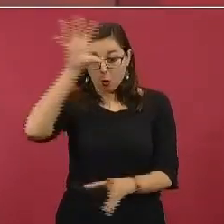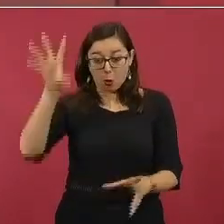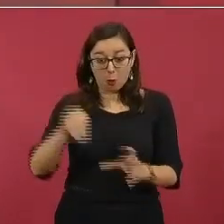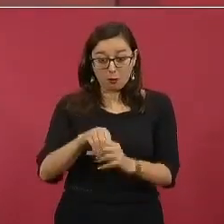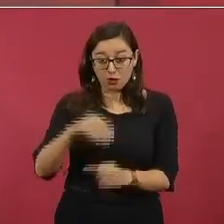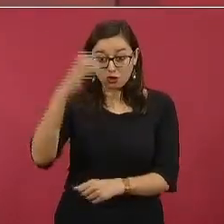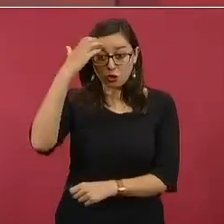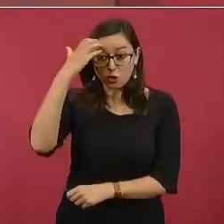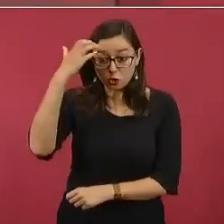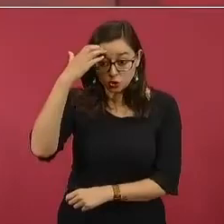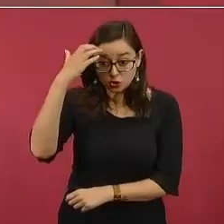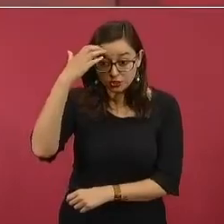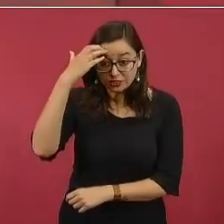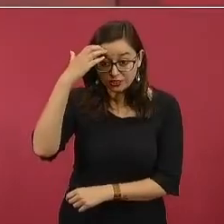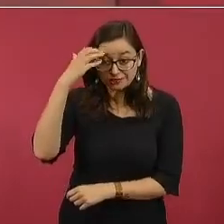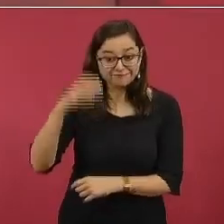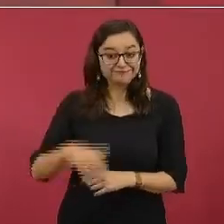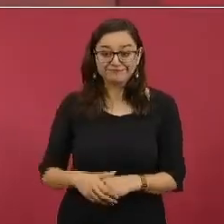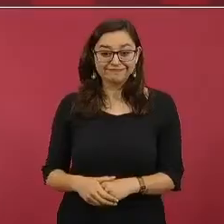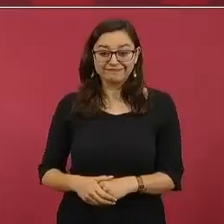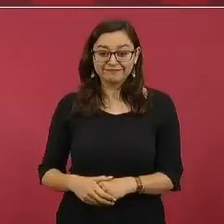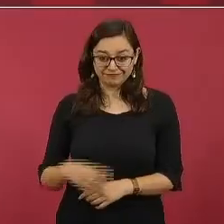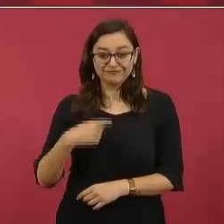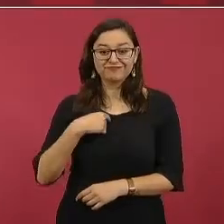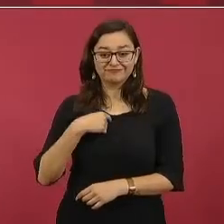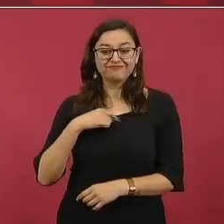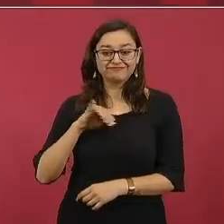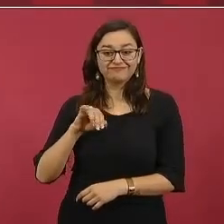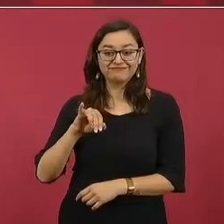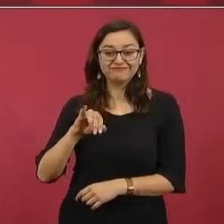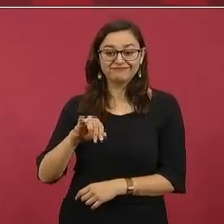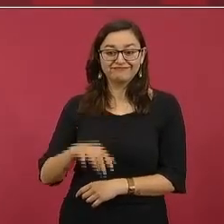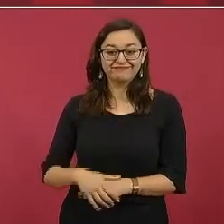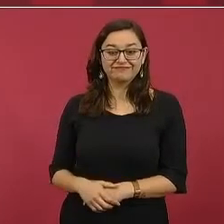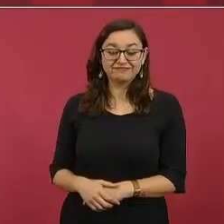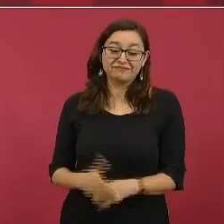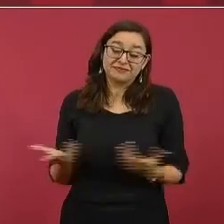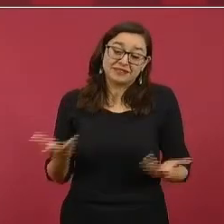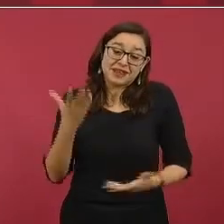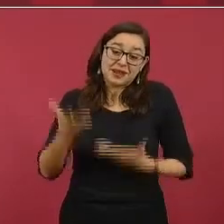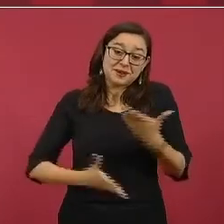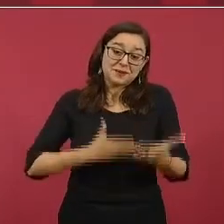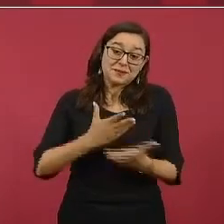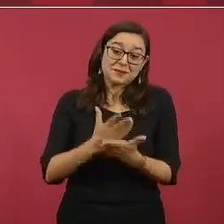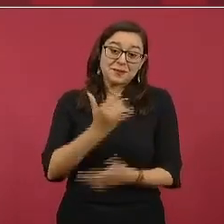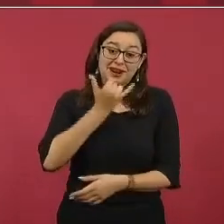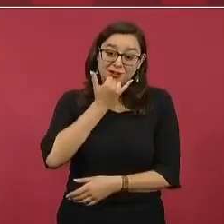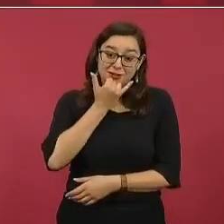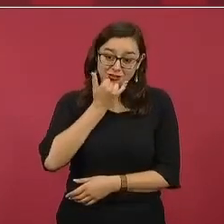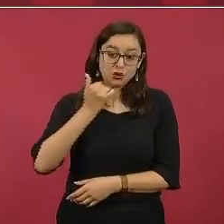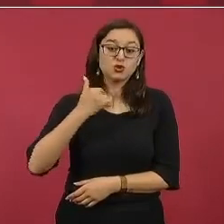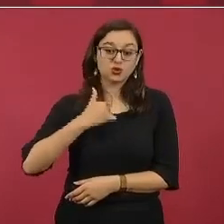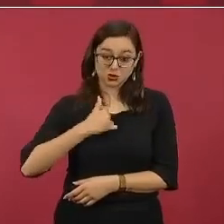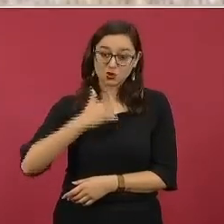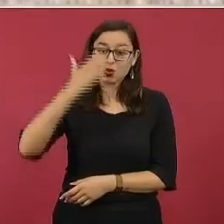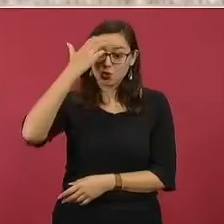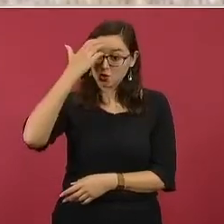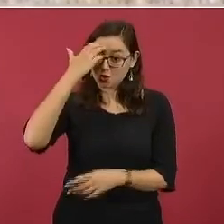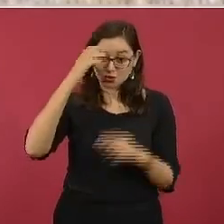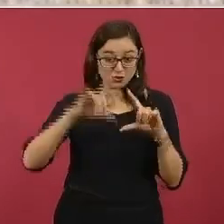como el que les está hablando, y ofrezco disculpa por